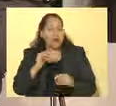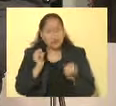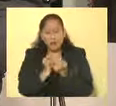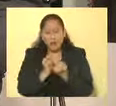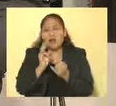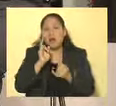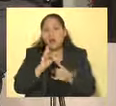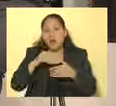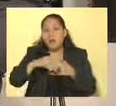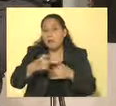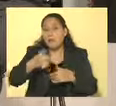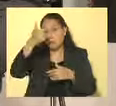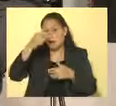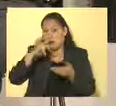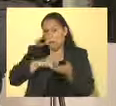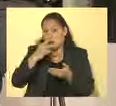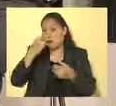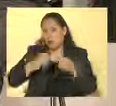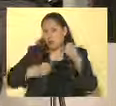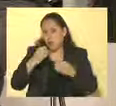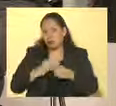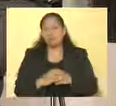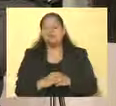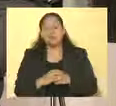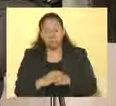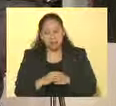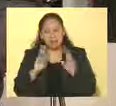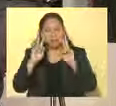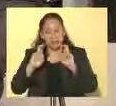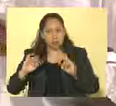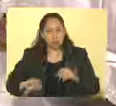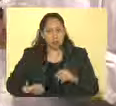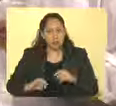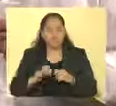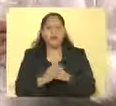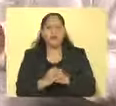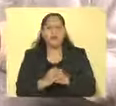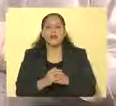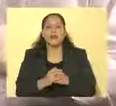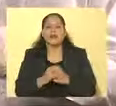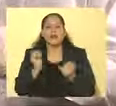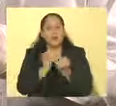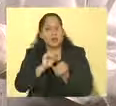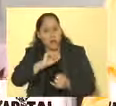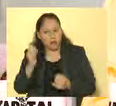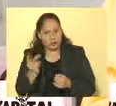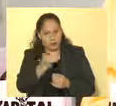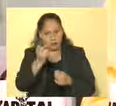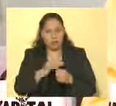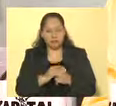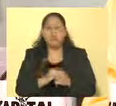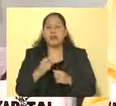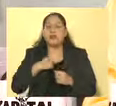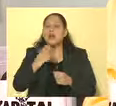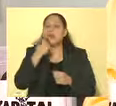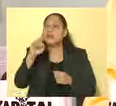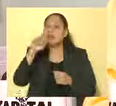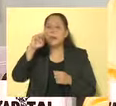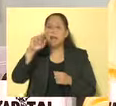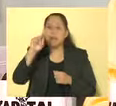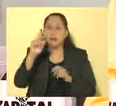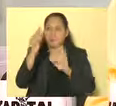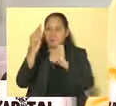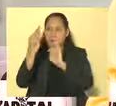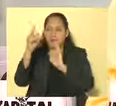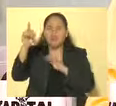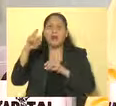un precedente. Interesante tema. Interesante. Y bueno, acá está otra pregunta. Para denunciar ante el Ministerio Público